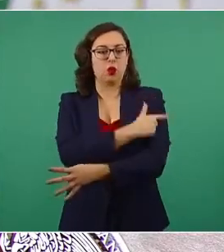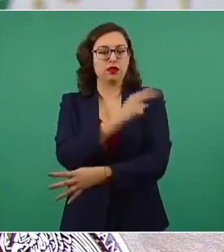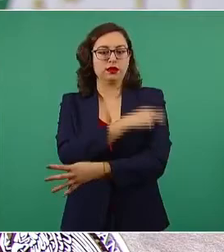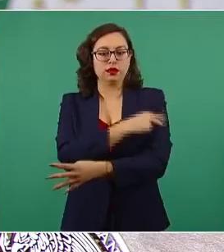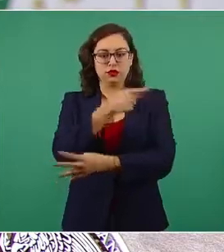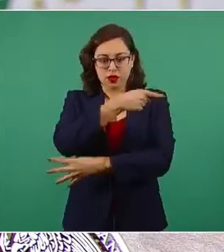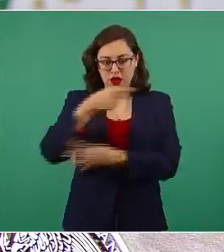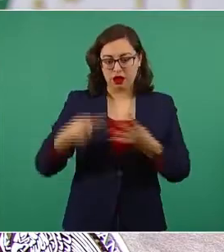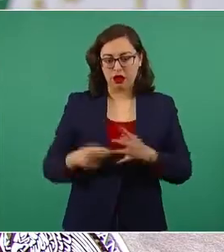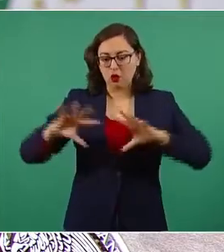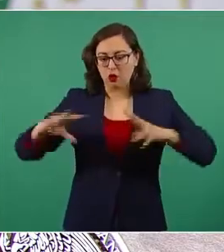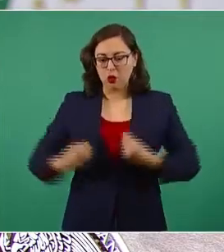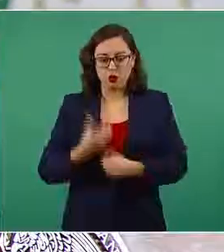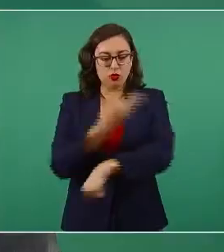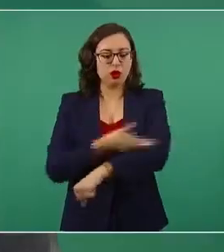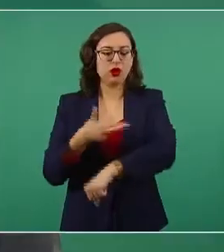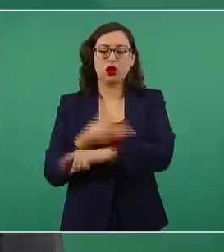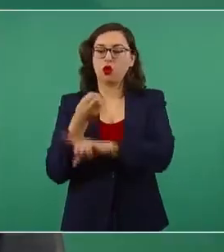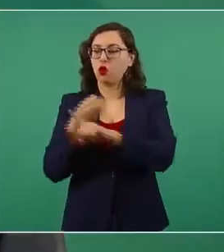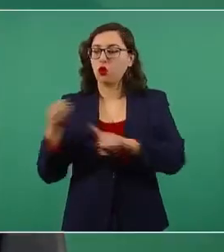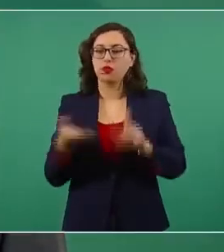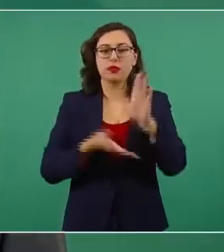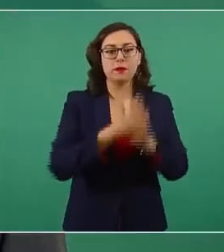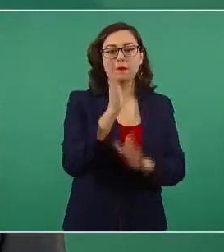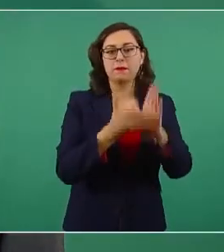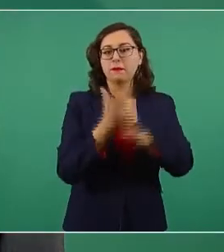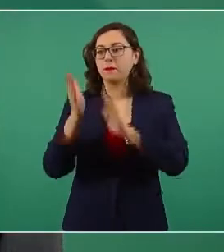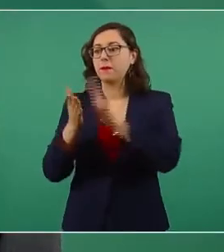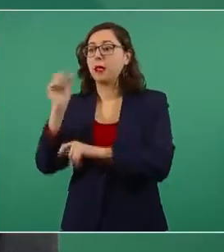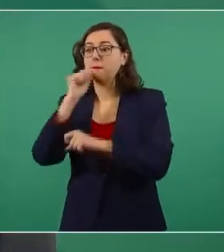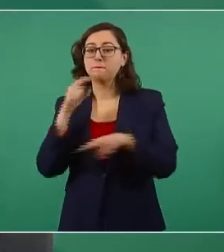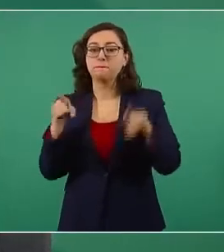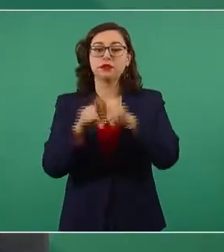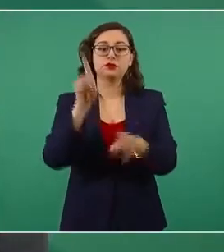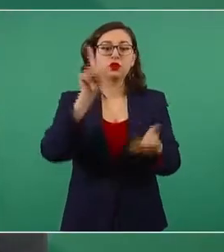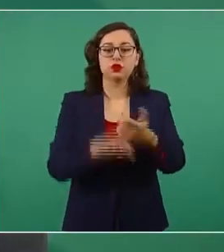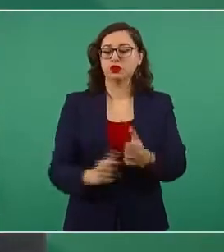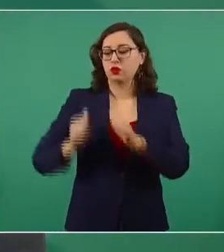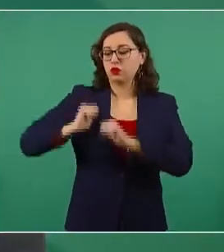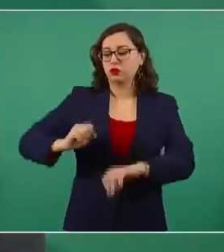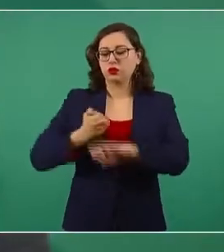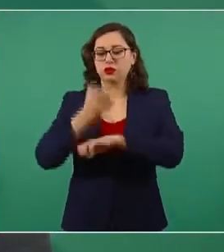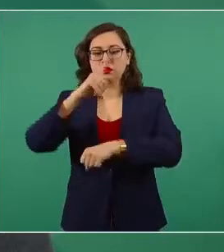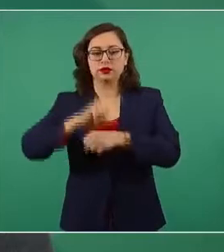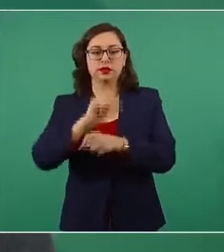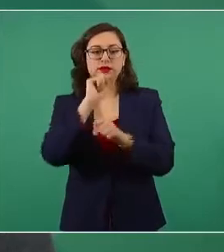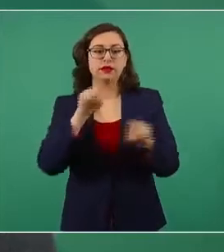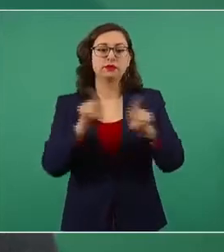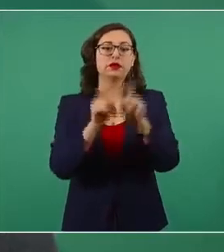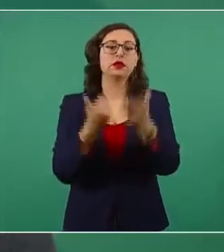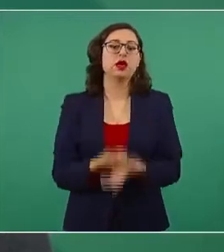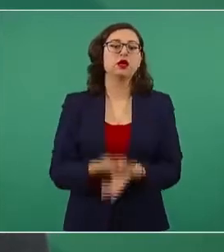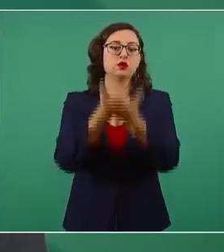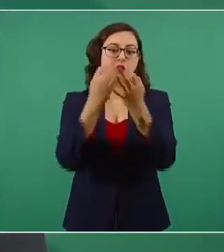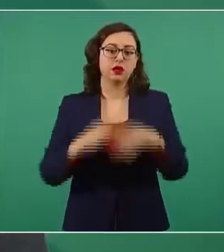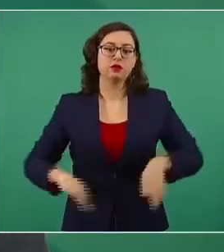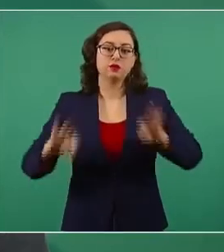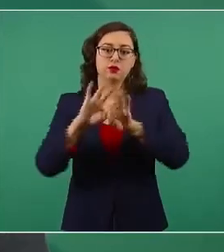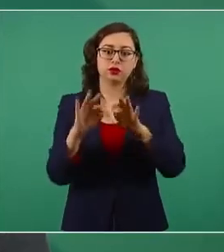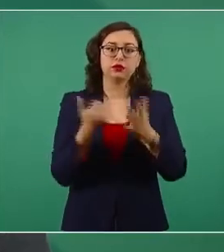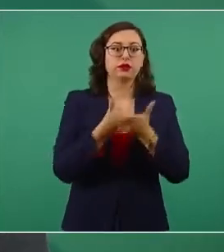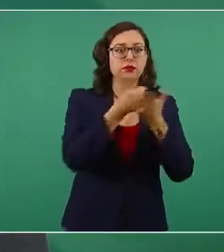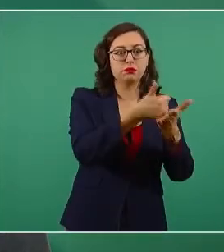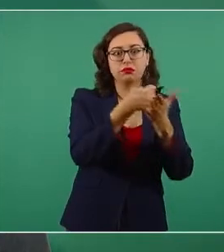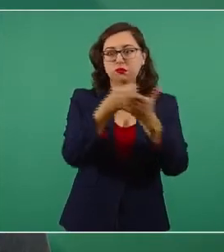También tenemos importante colaboración en las entidades federativas y ha habido una fuerza de tarea muy importante